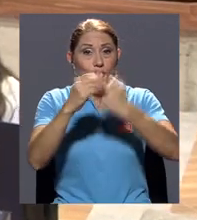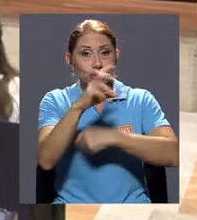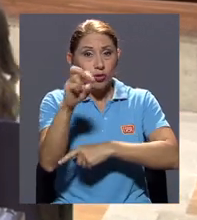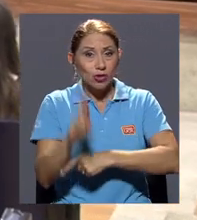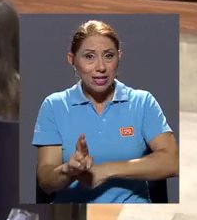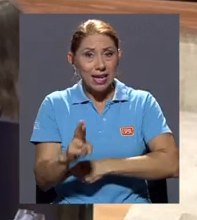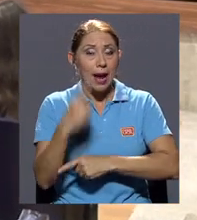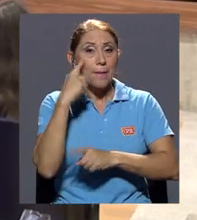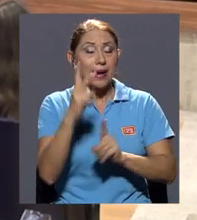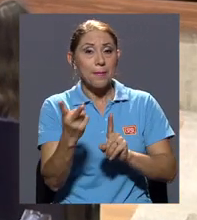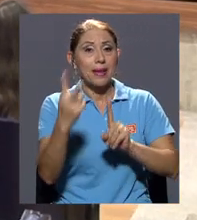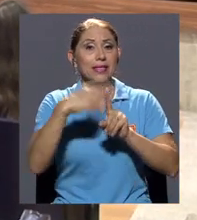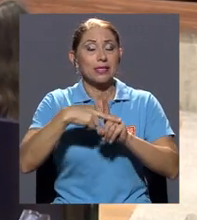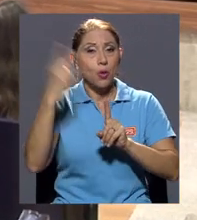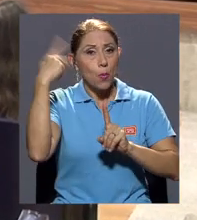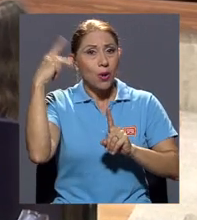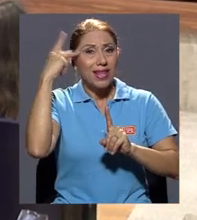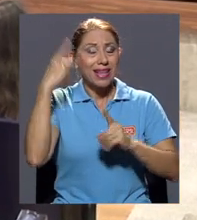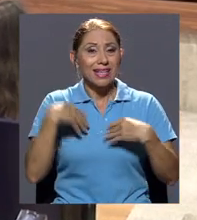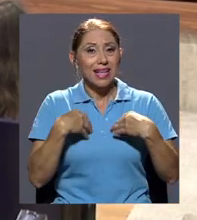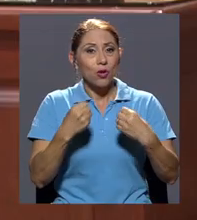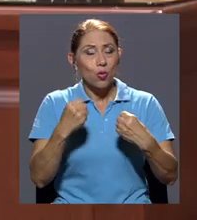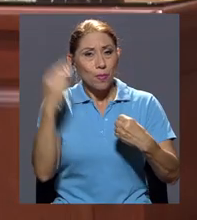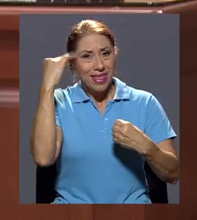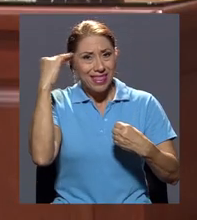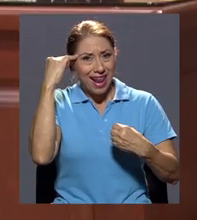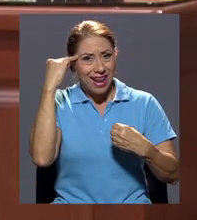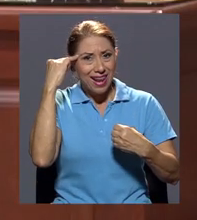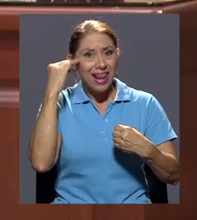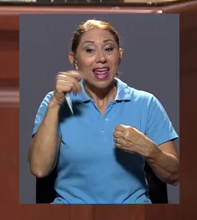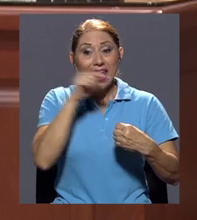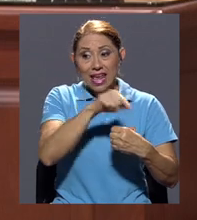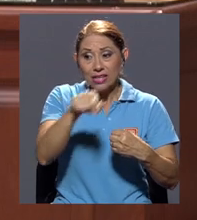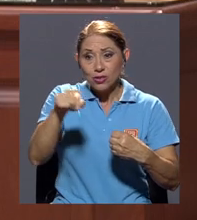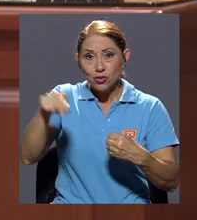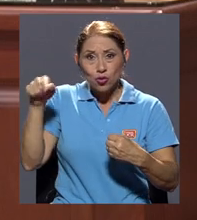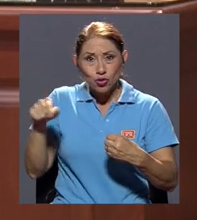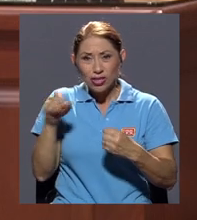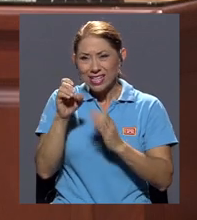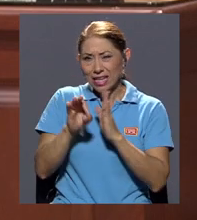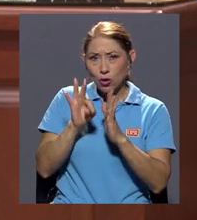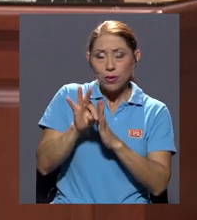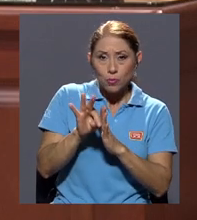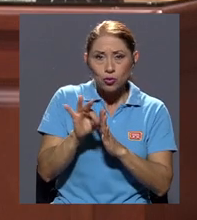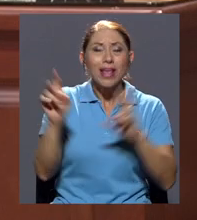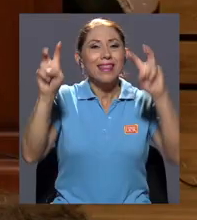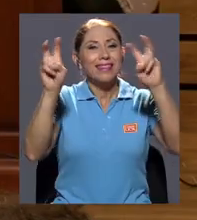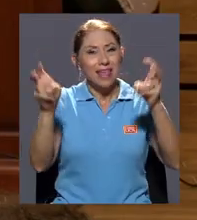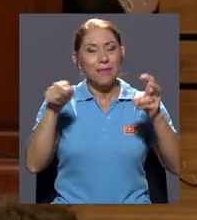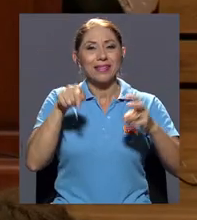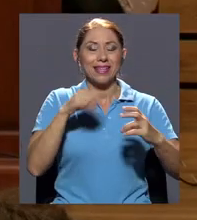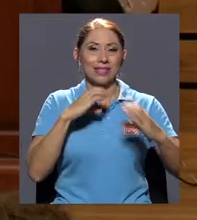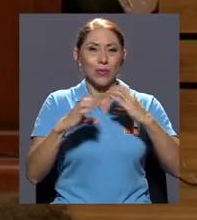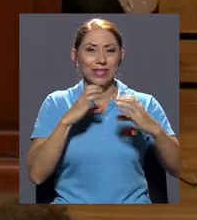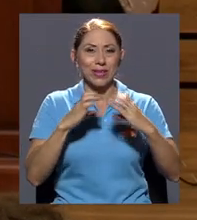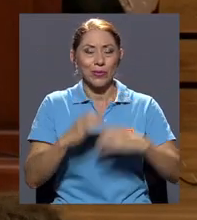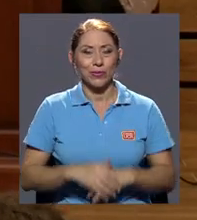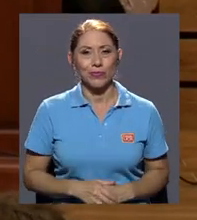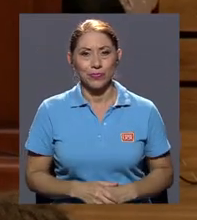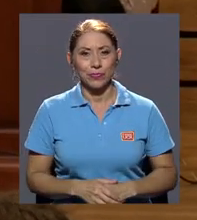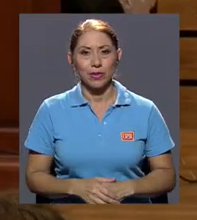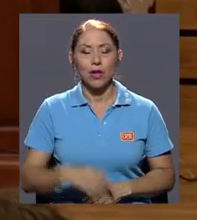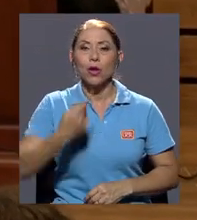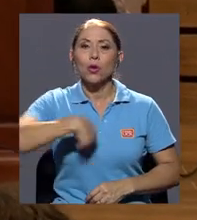de la política de salud mental fueron algunos de los temas centrales de este conversatorio. Bueno, tenemos que